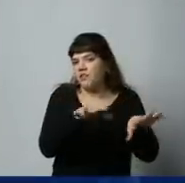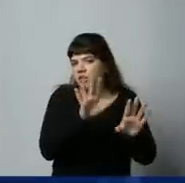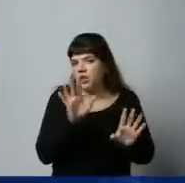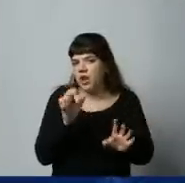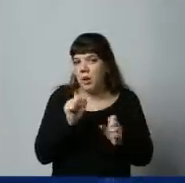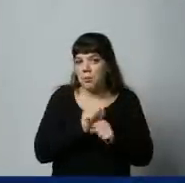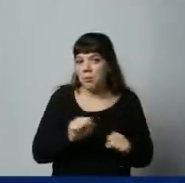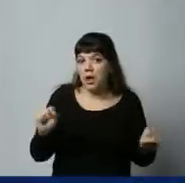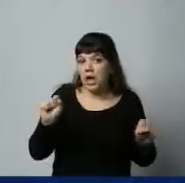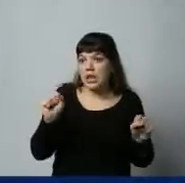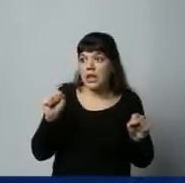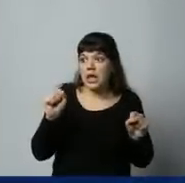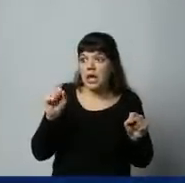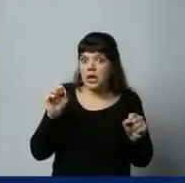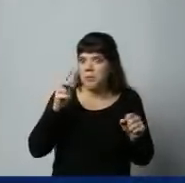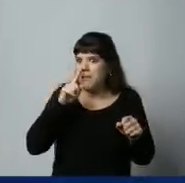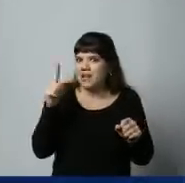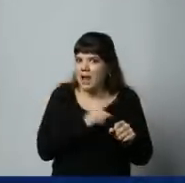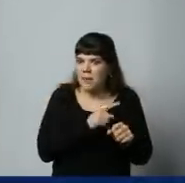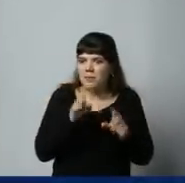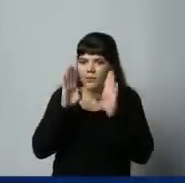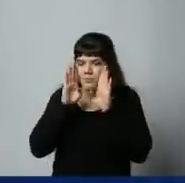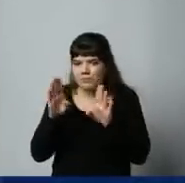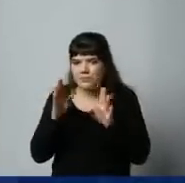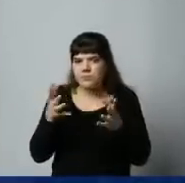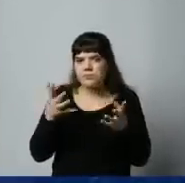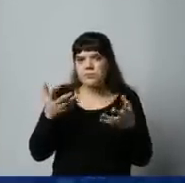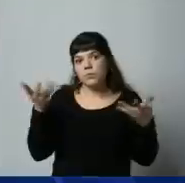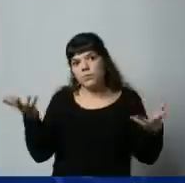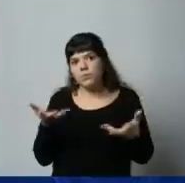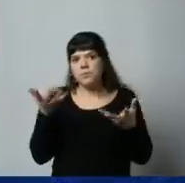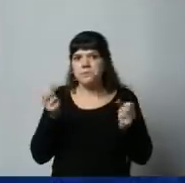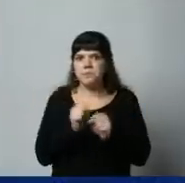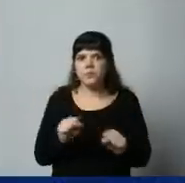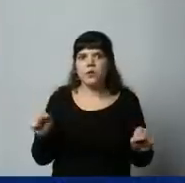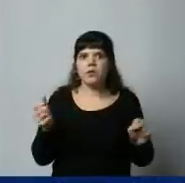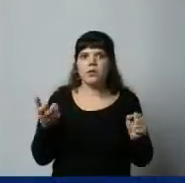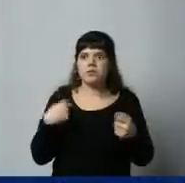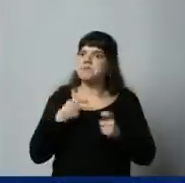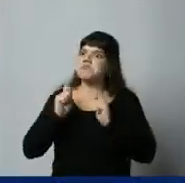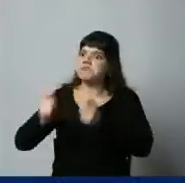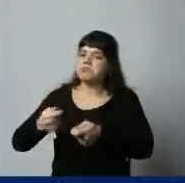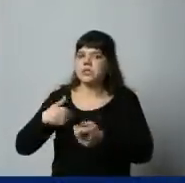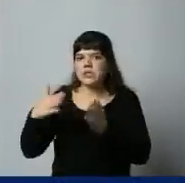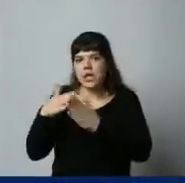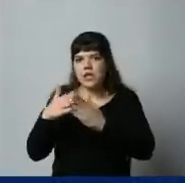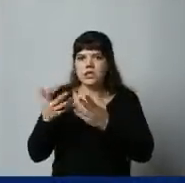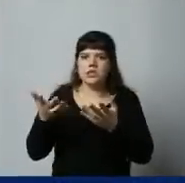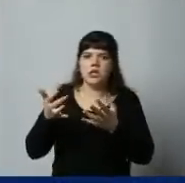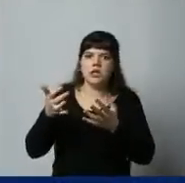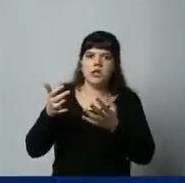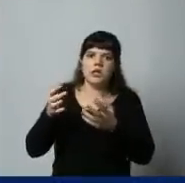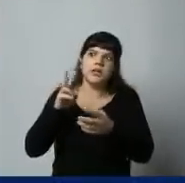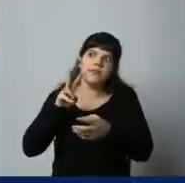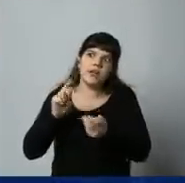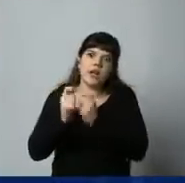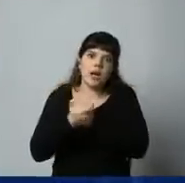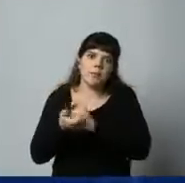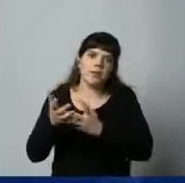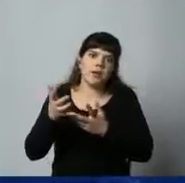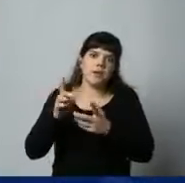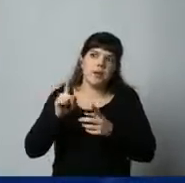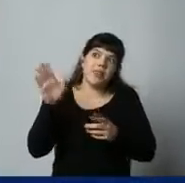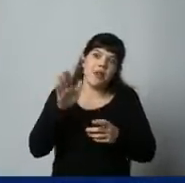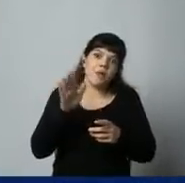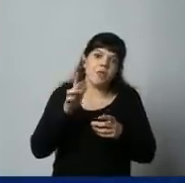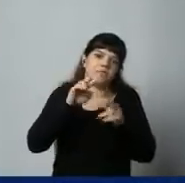fuera algo como más proactivo desde esos propietarios de decir bueno eh entrego la casa de alguna forma y y se pasa esto mismo no como que la